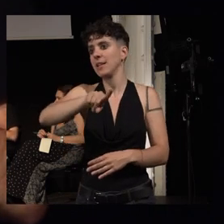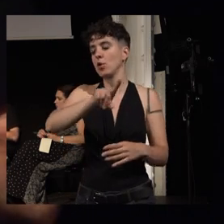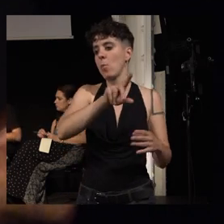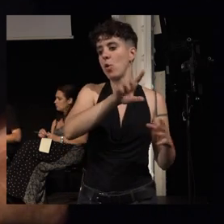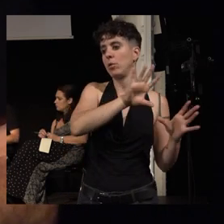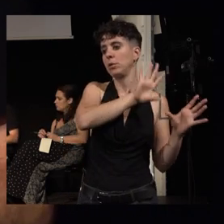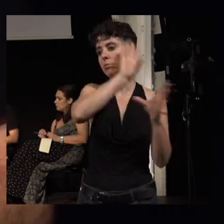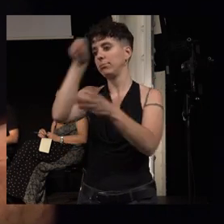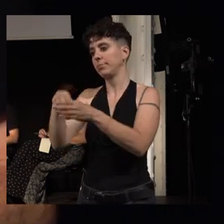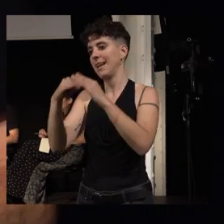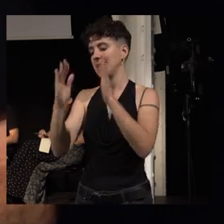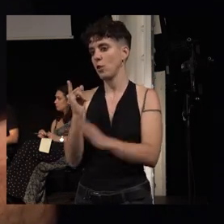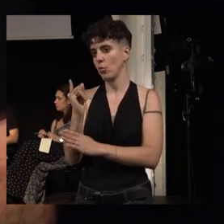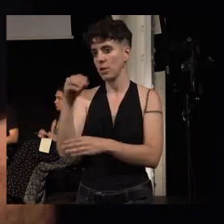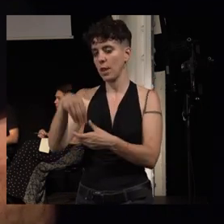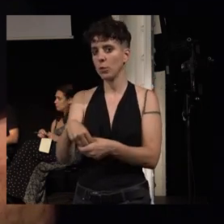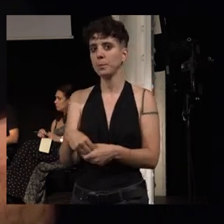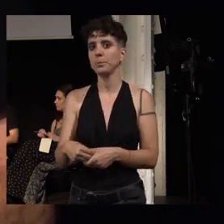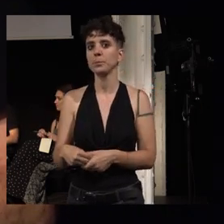¿no?